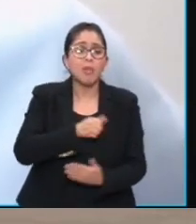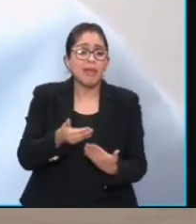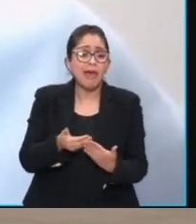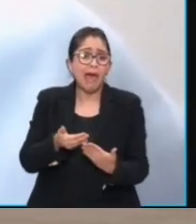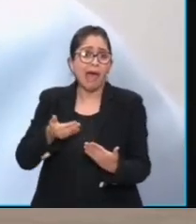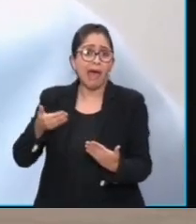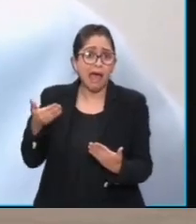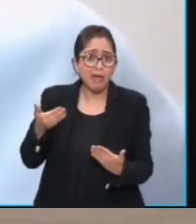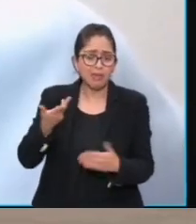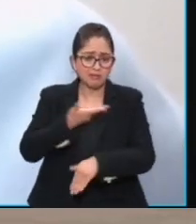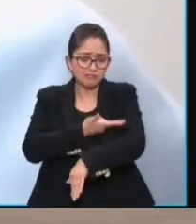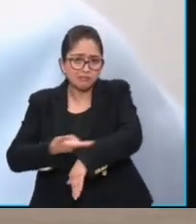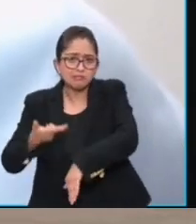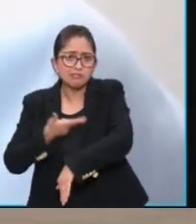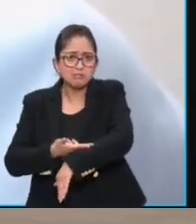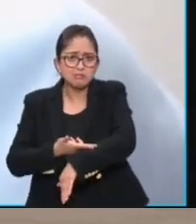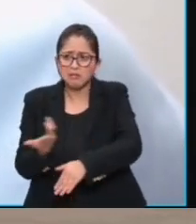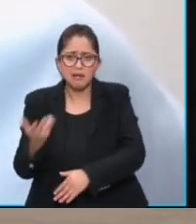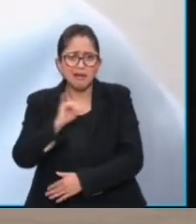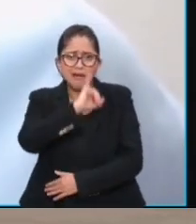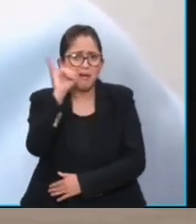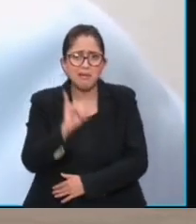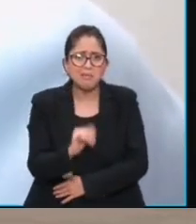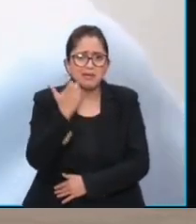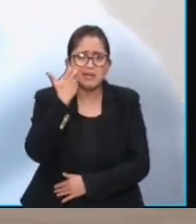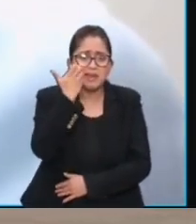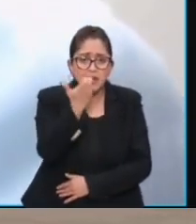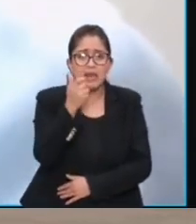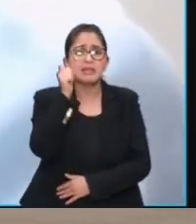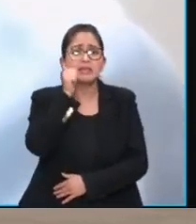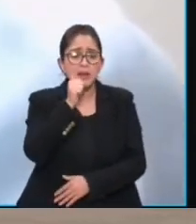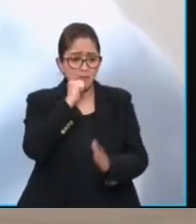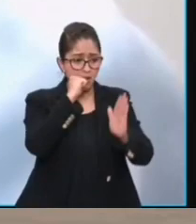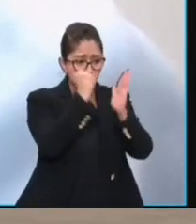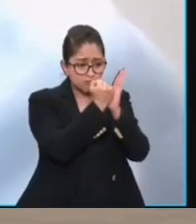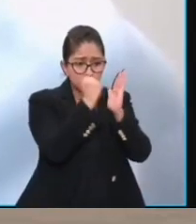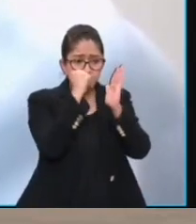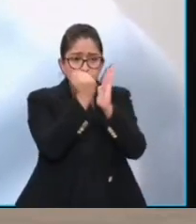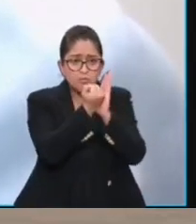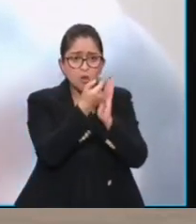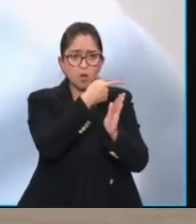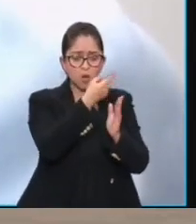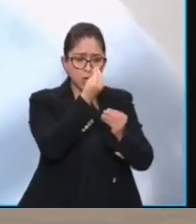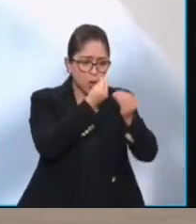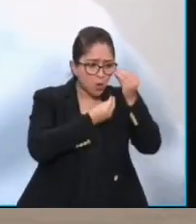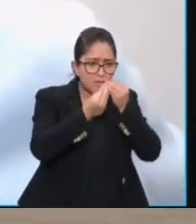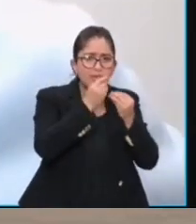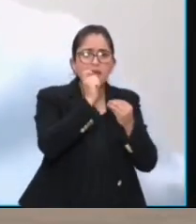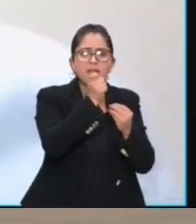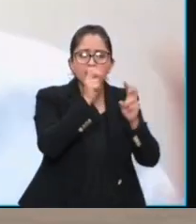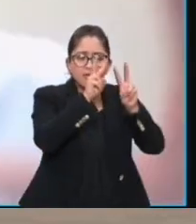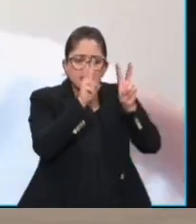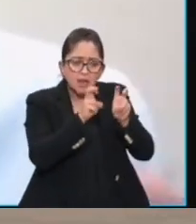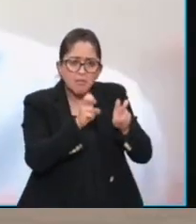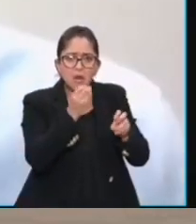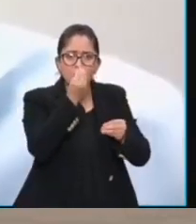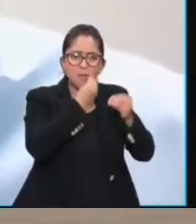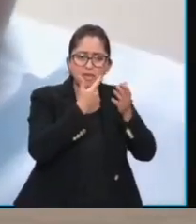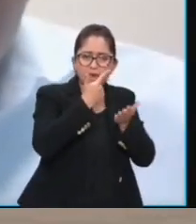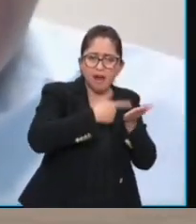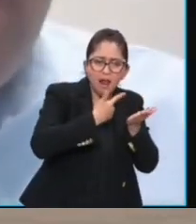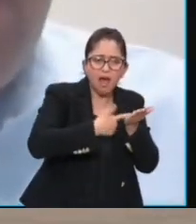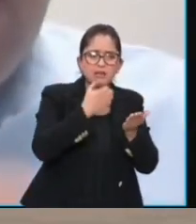quiso hacer frente al tema del etiquetado frontal hasta esta legislatura. En componendas, el PRI y el